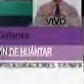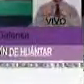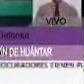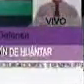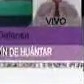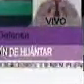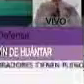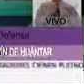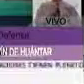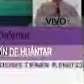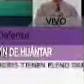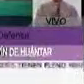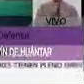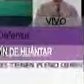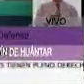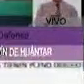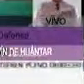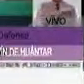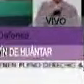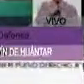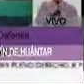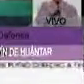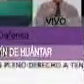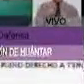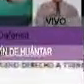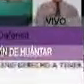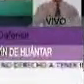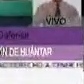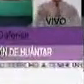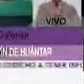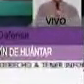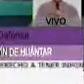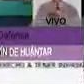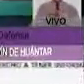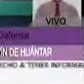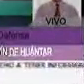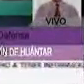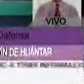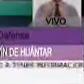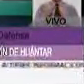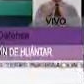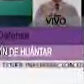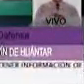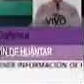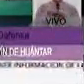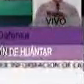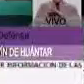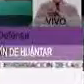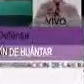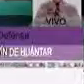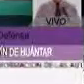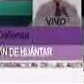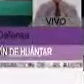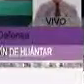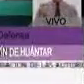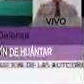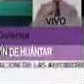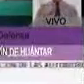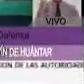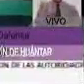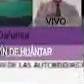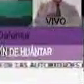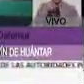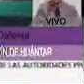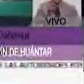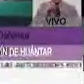remitidas a la Procuraduría del Ministerio de Defensa para que pudieran ser empleadas en el juicio nacional. Y